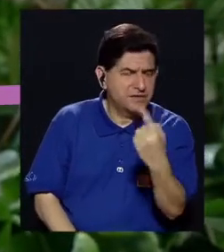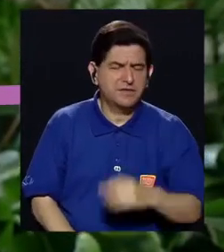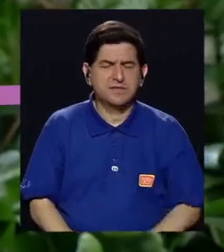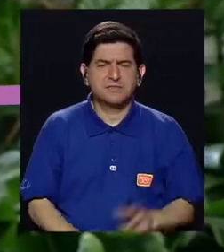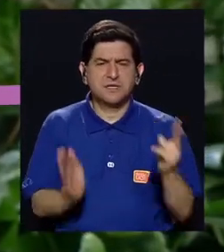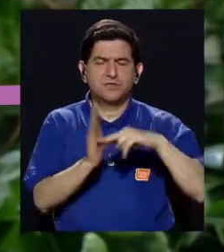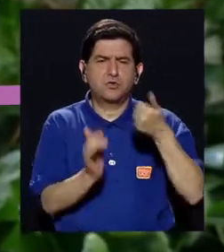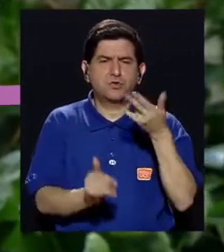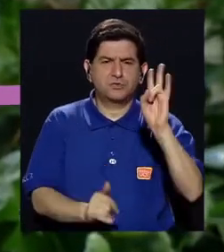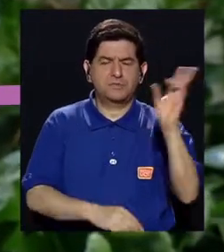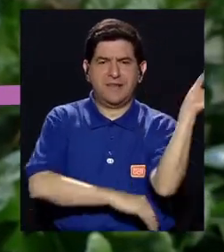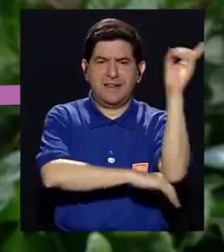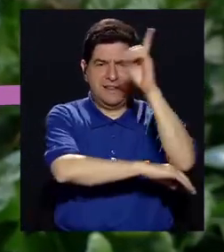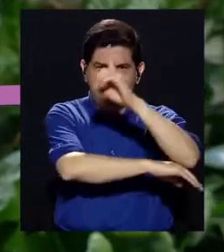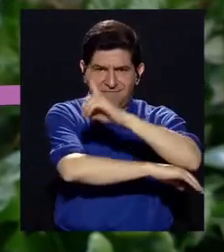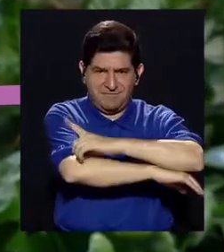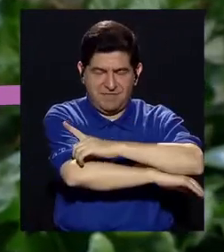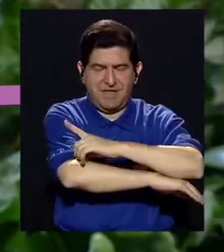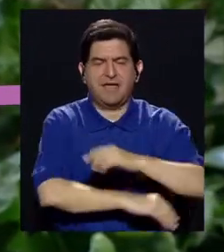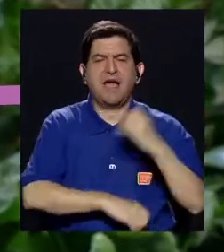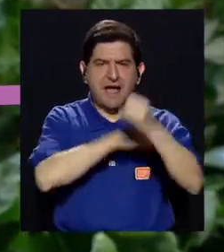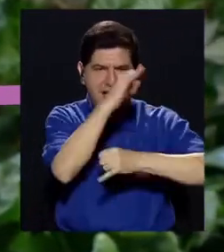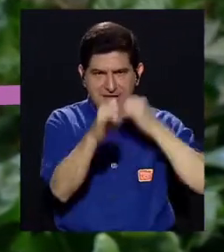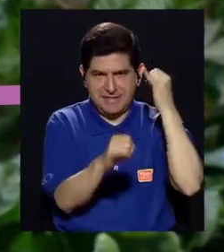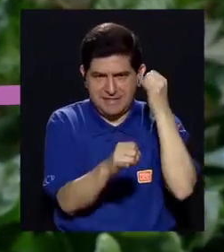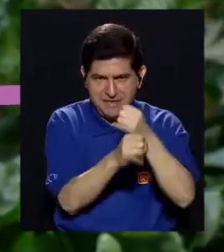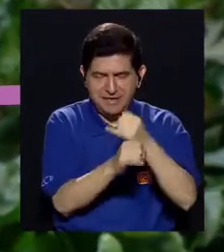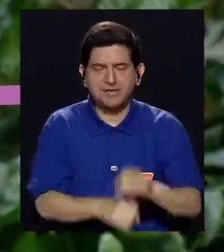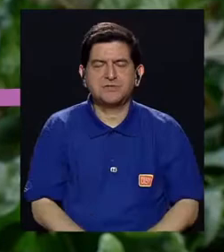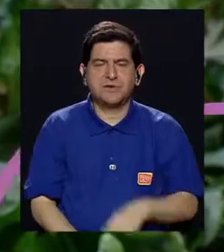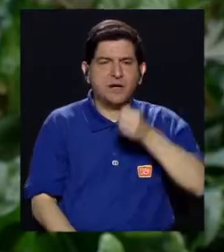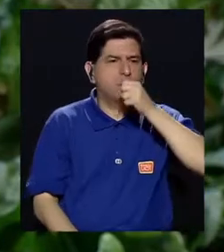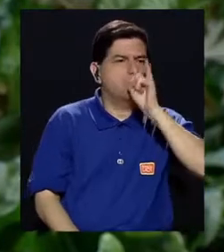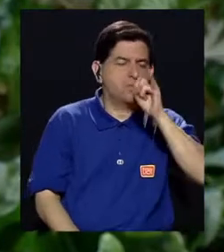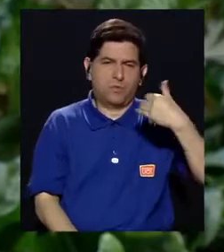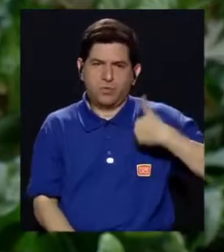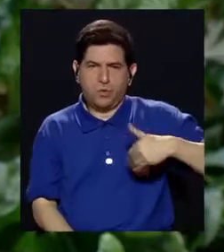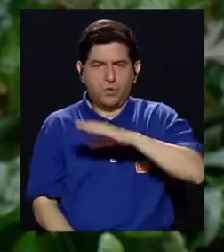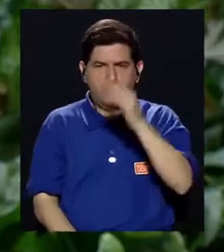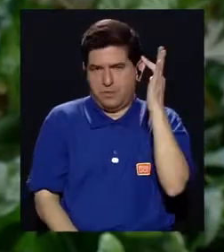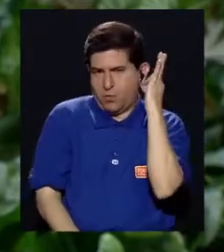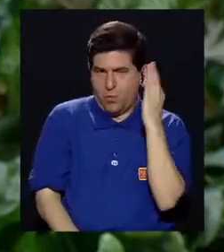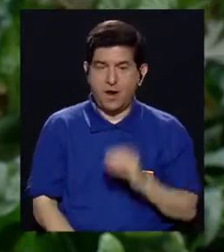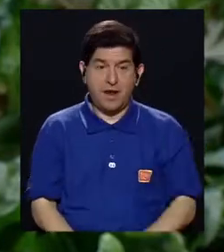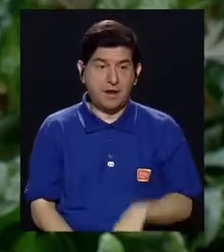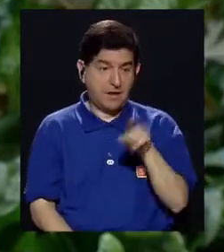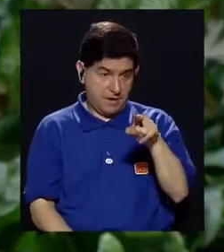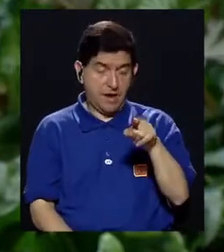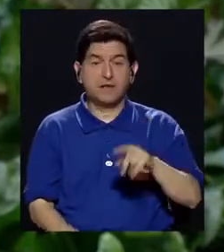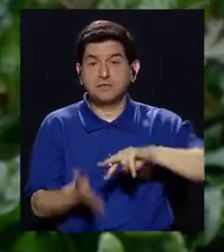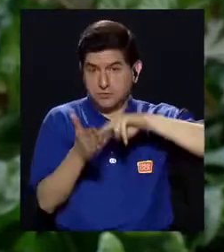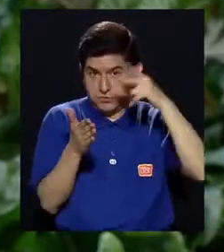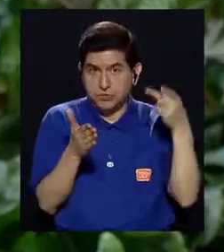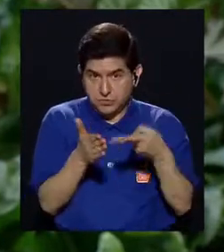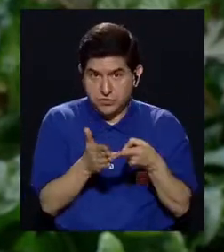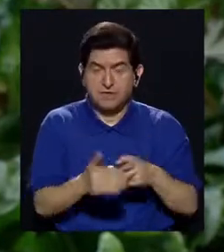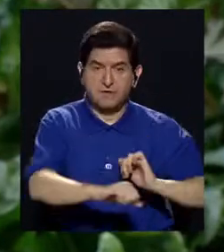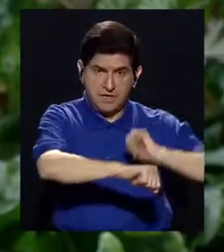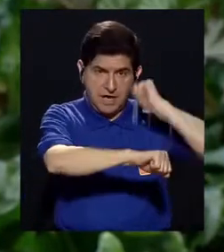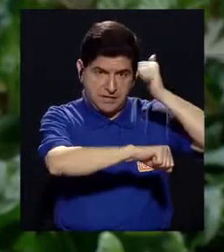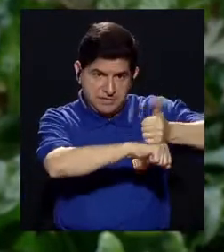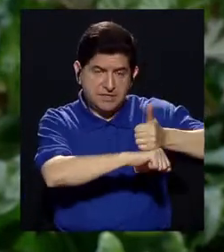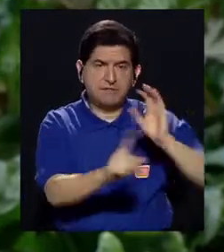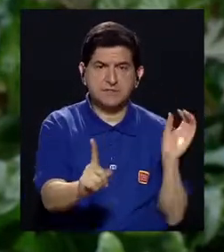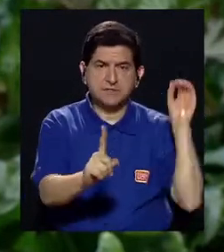el 2017 que hay un día internacional del preservativo masculino y femenino, uh-huh. ¿Eso es como se crean